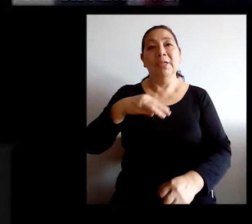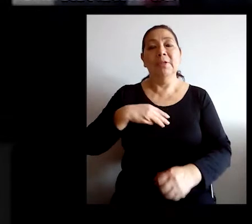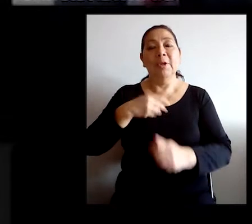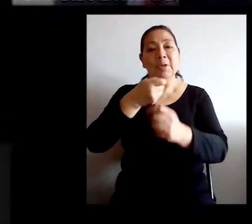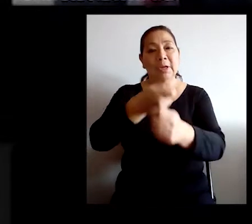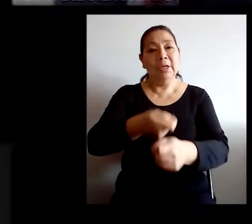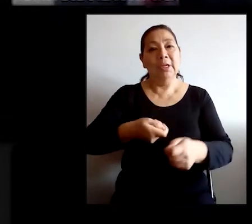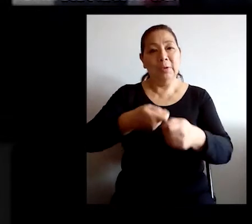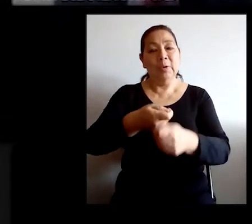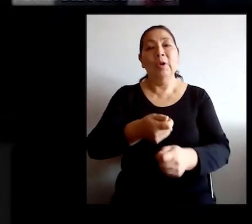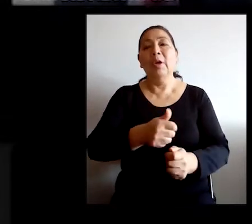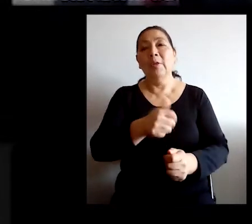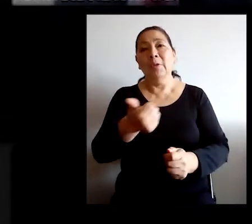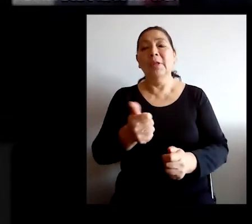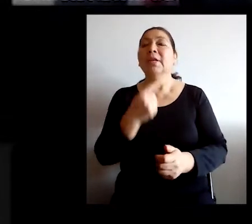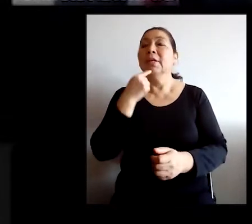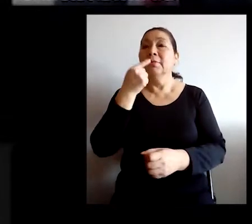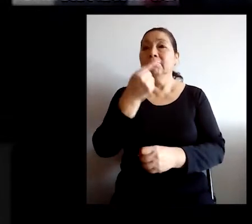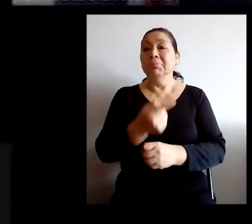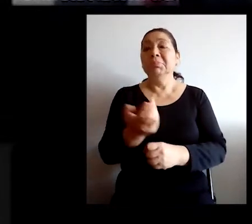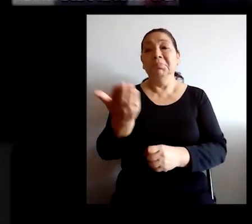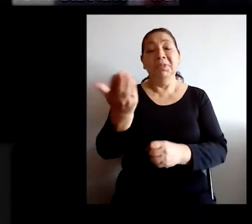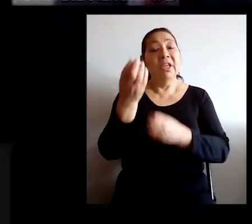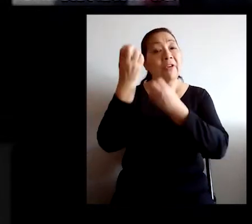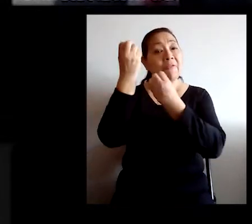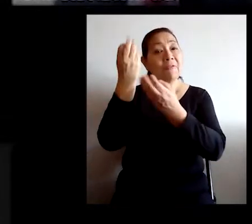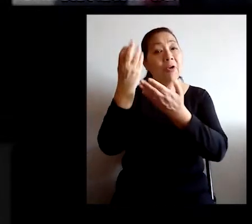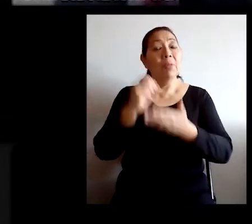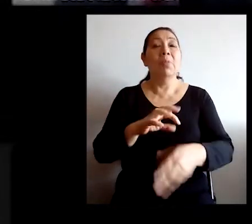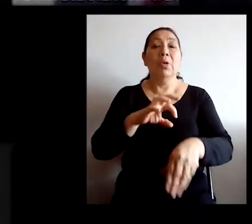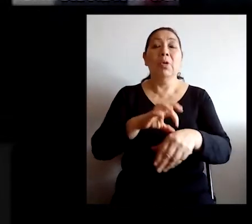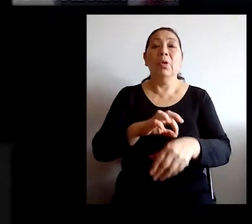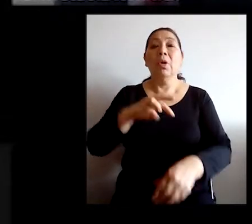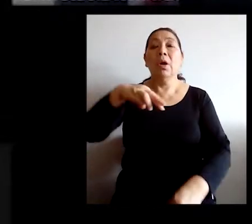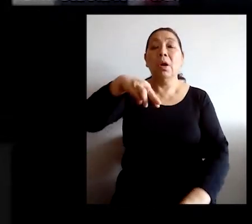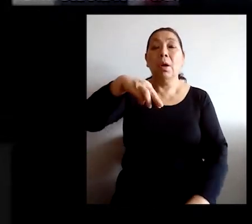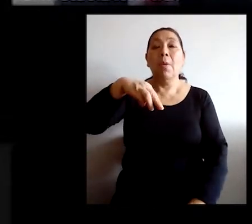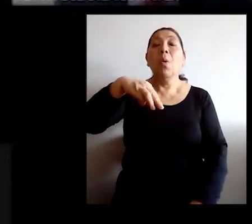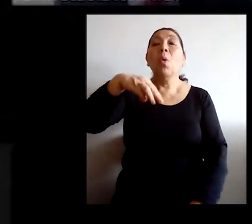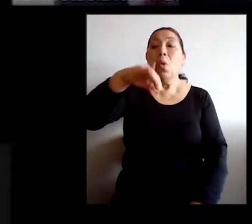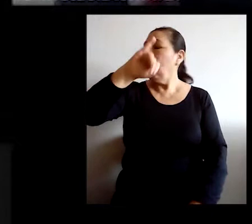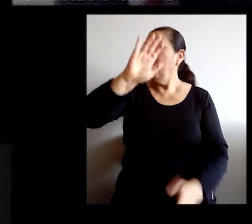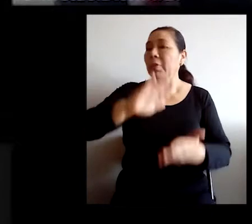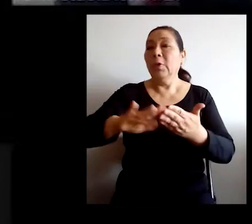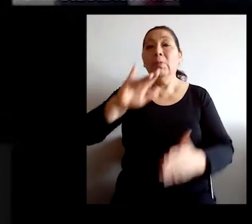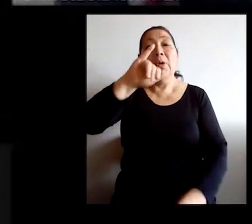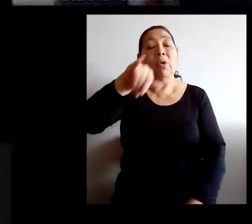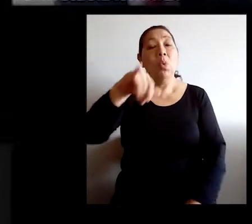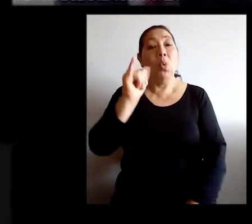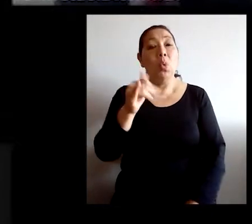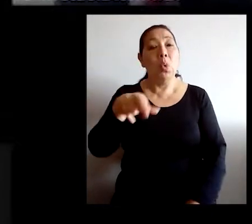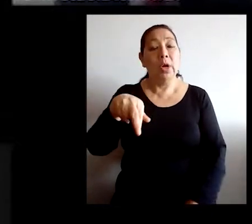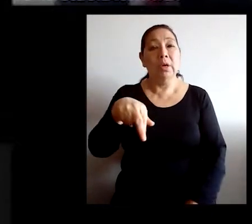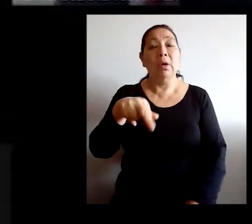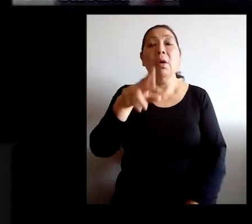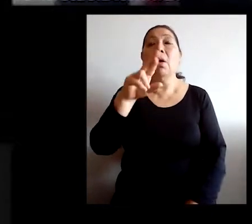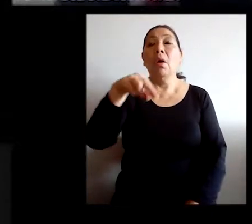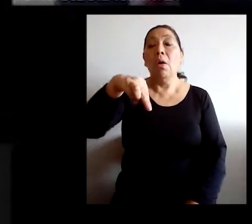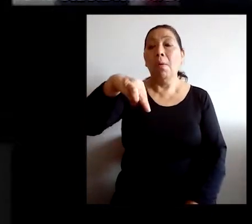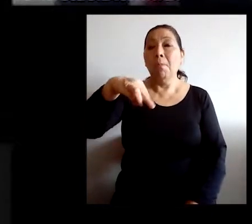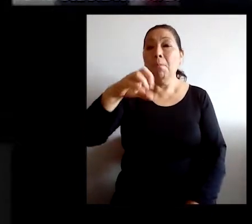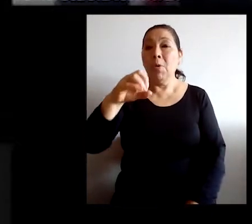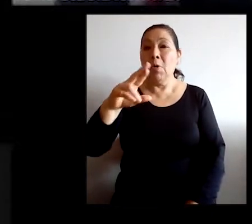otros. Por la parte demandante, ha solicitado informar el doctor Juan Monroy Gálvez y por la parte demandada,